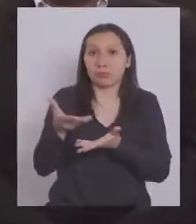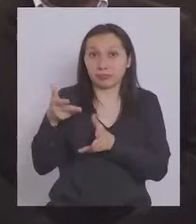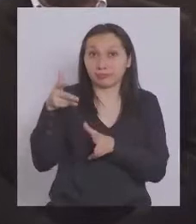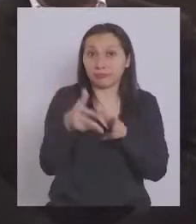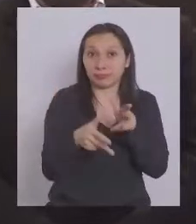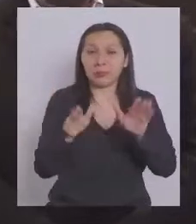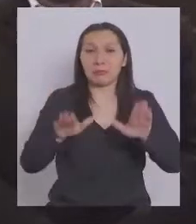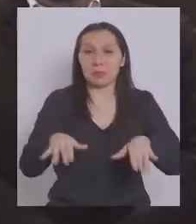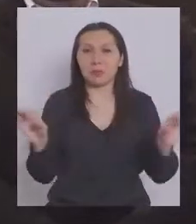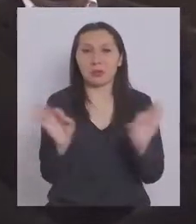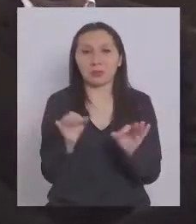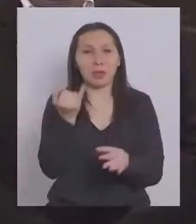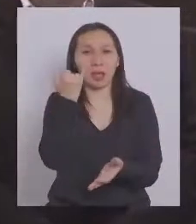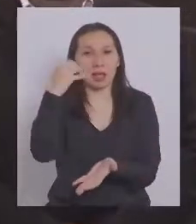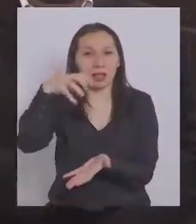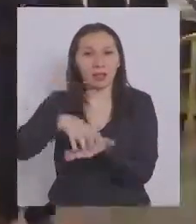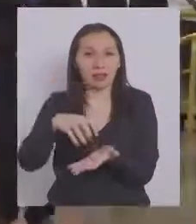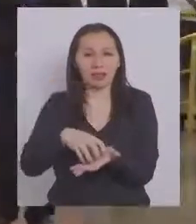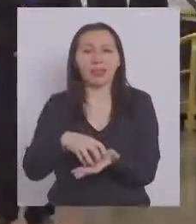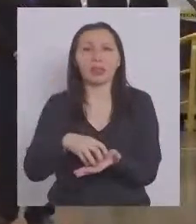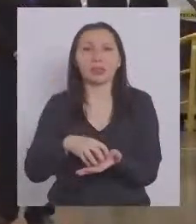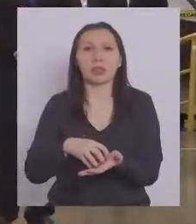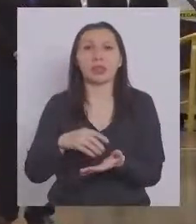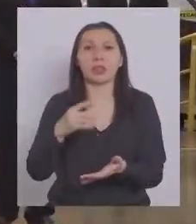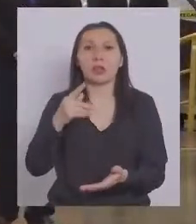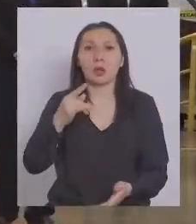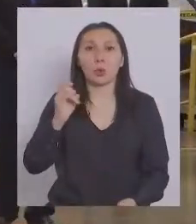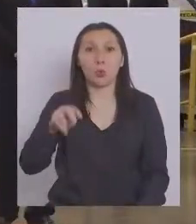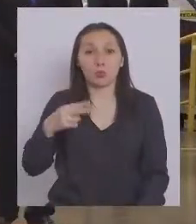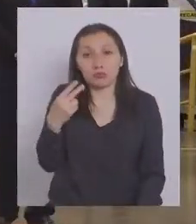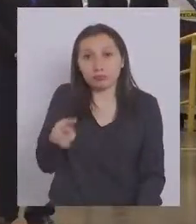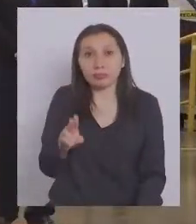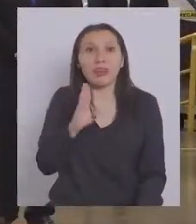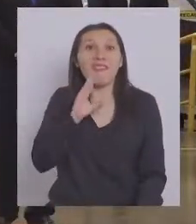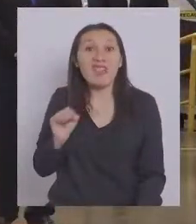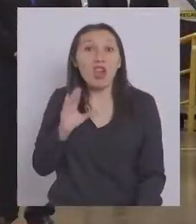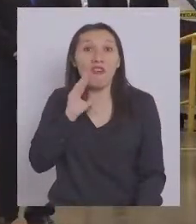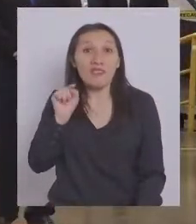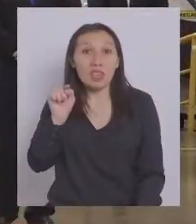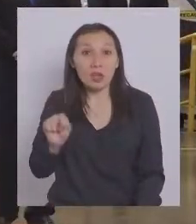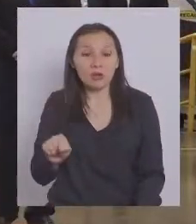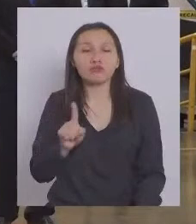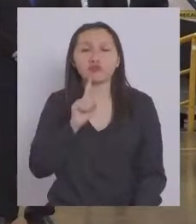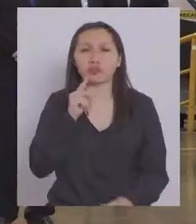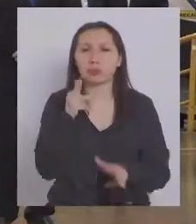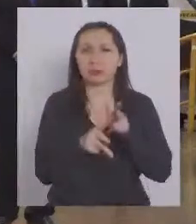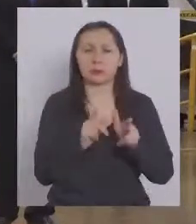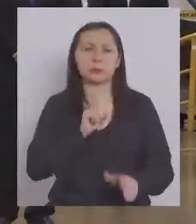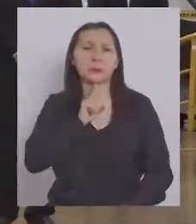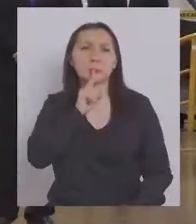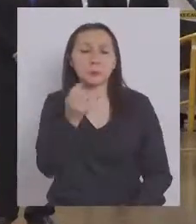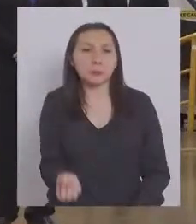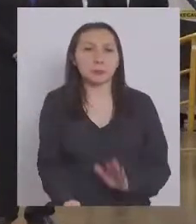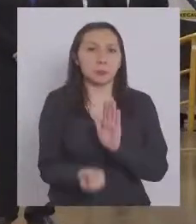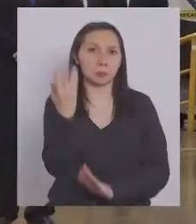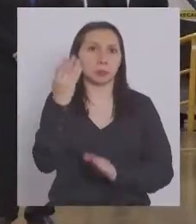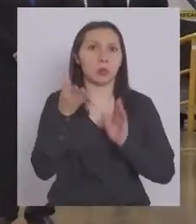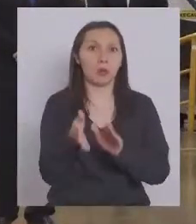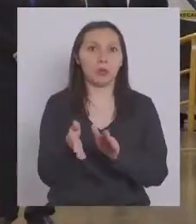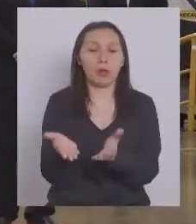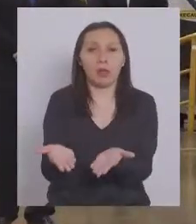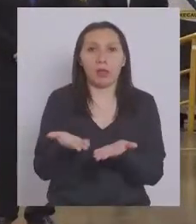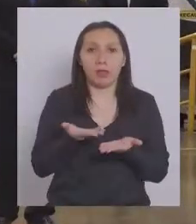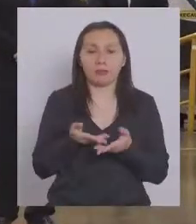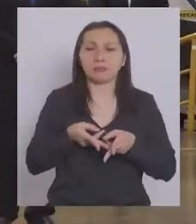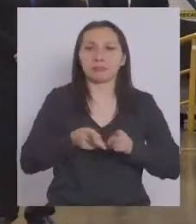como lo explicó el intendente Kun del Biobío, tenemos unos trenes de alta tecnología que nos van a